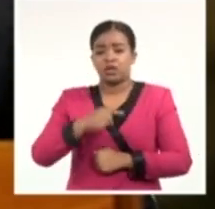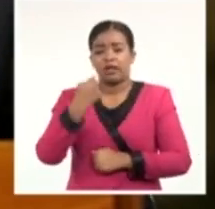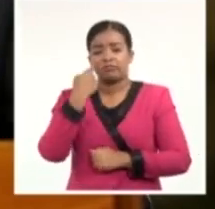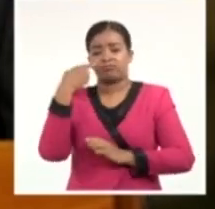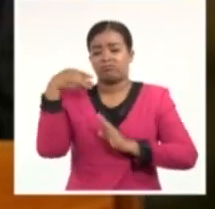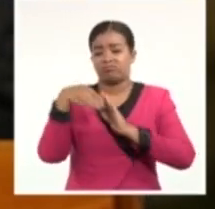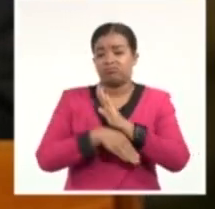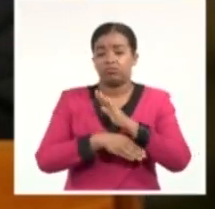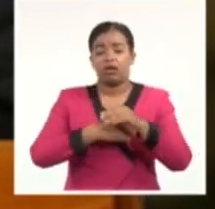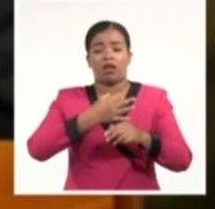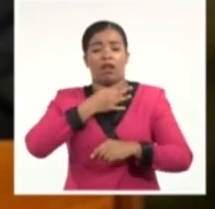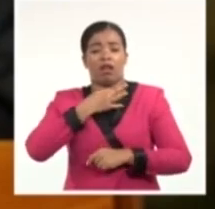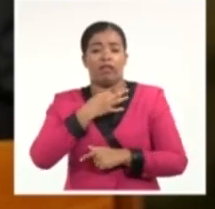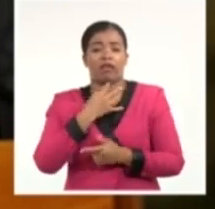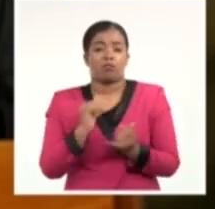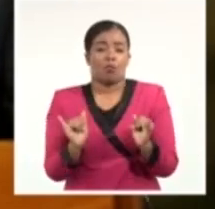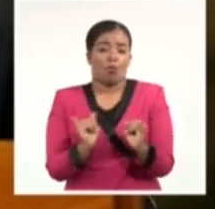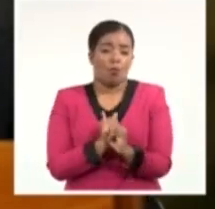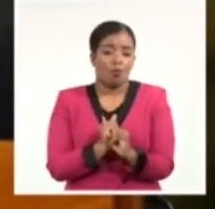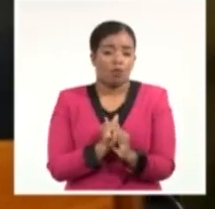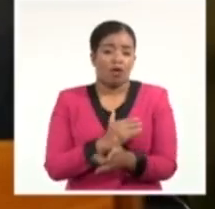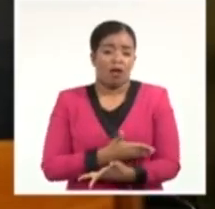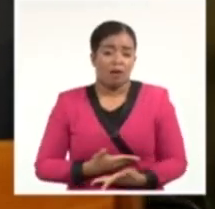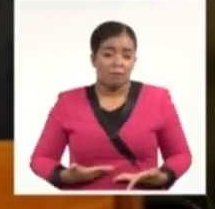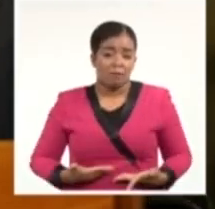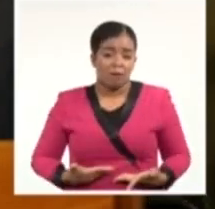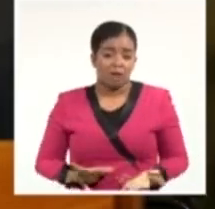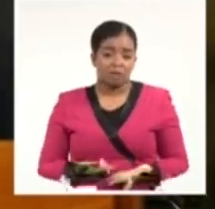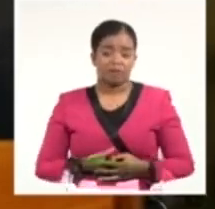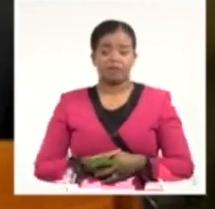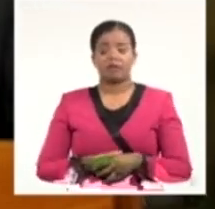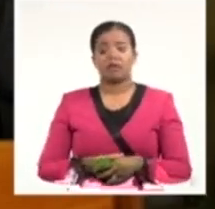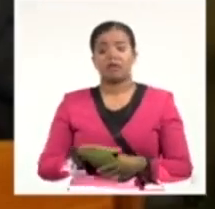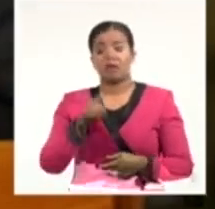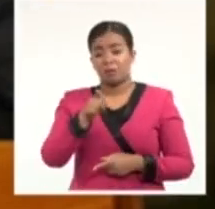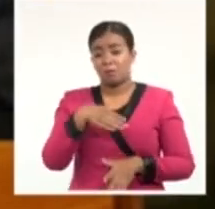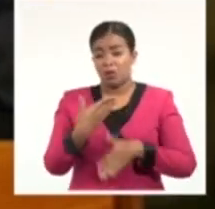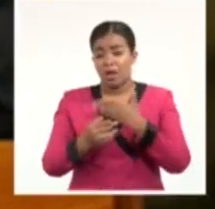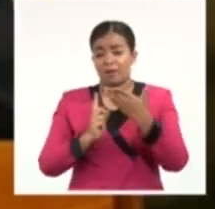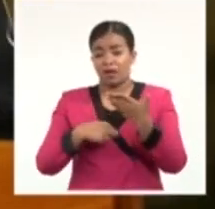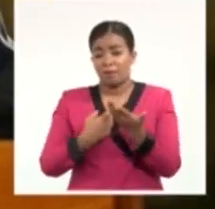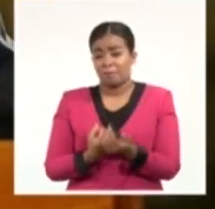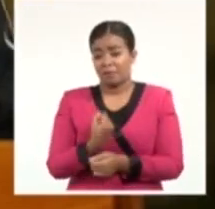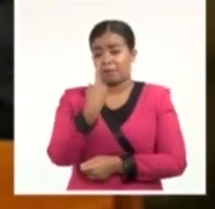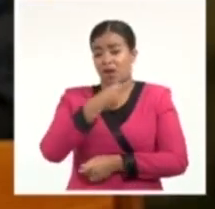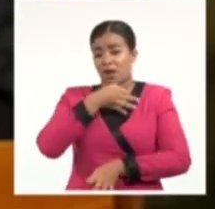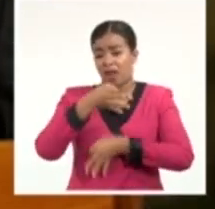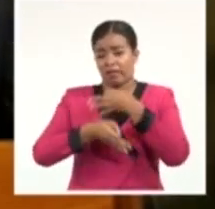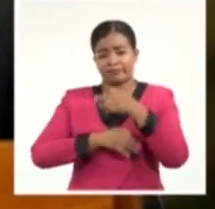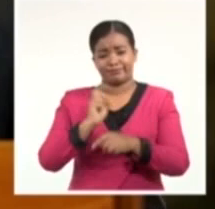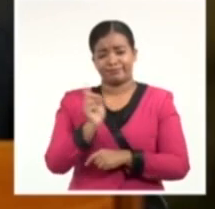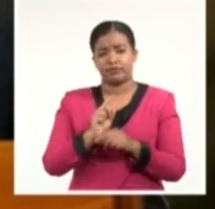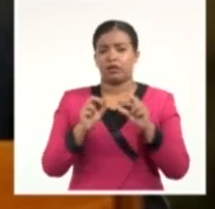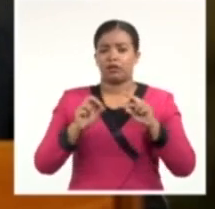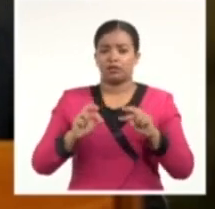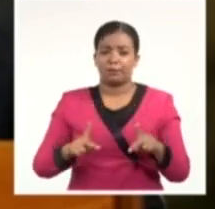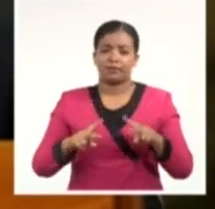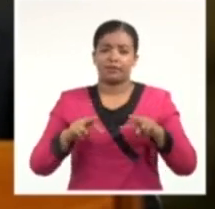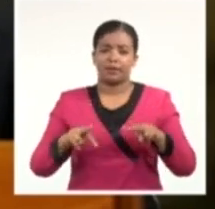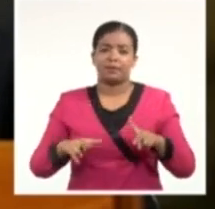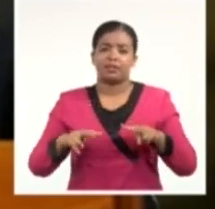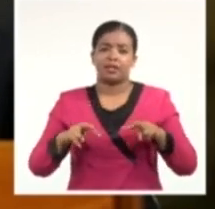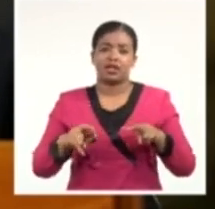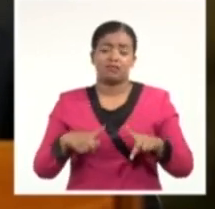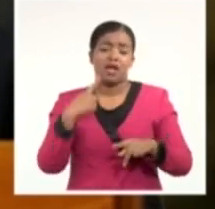la pobreza y el hambre. No es algo que digamos por primera vez. Desde su fundación en la prometedora década del 60 del